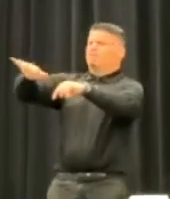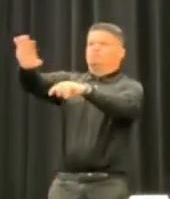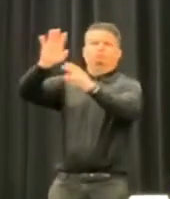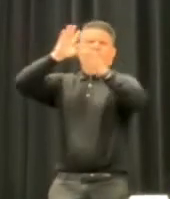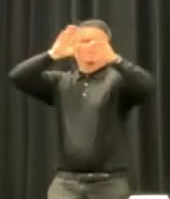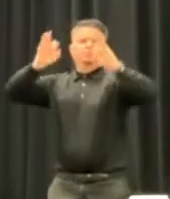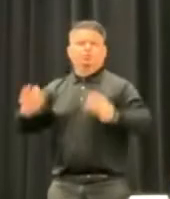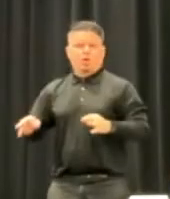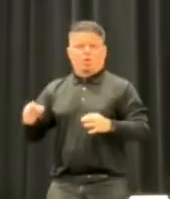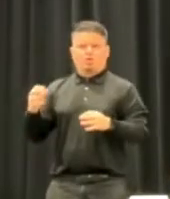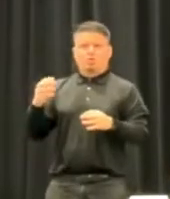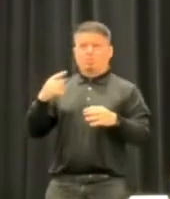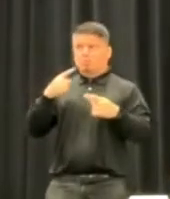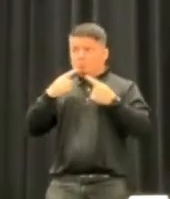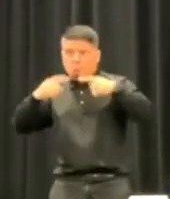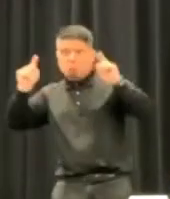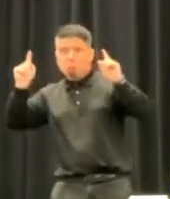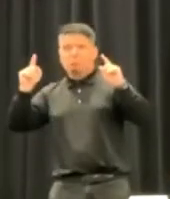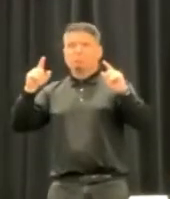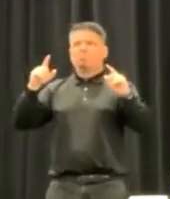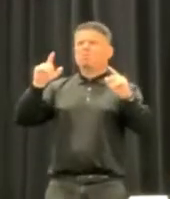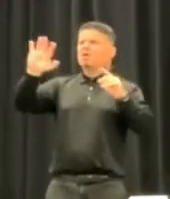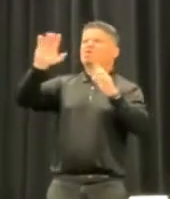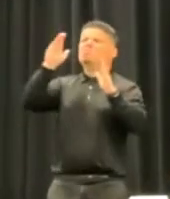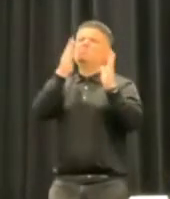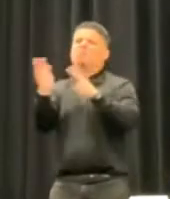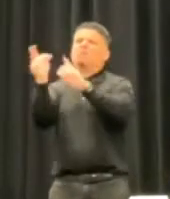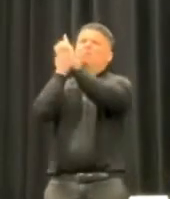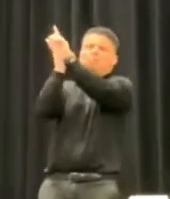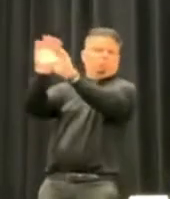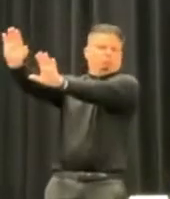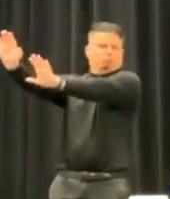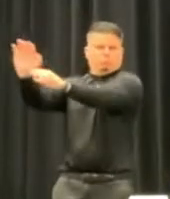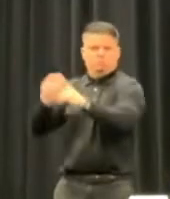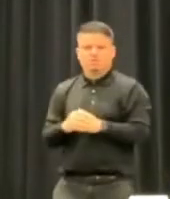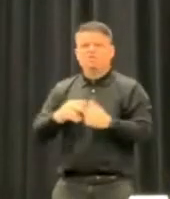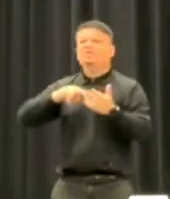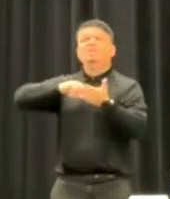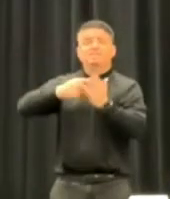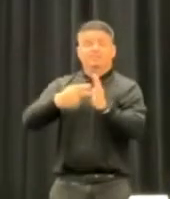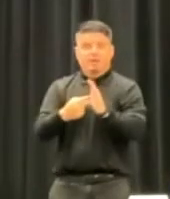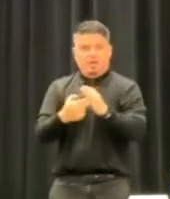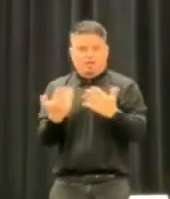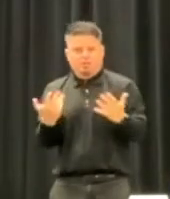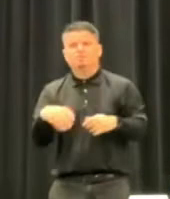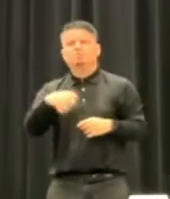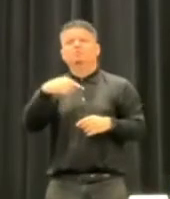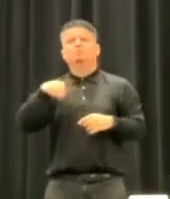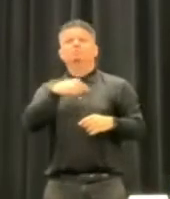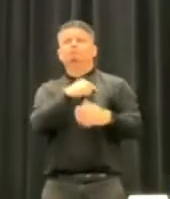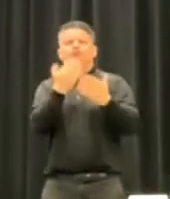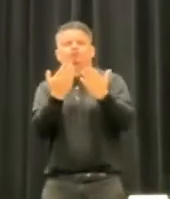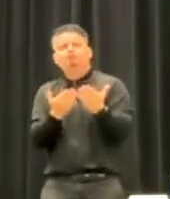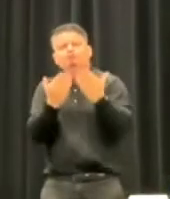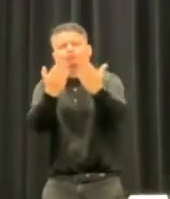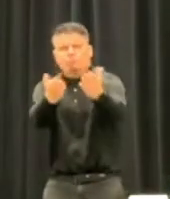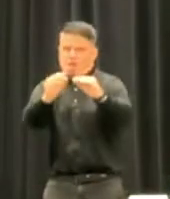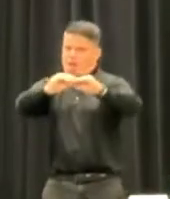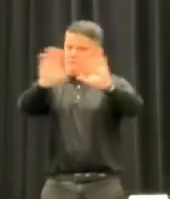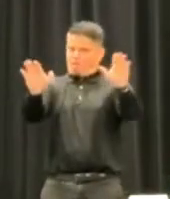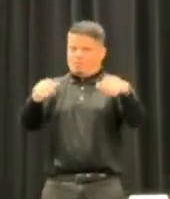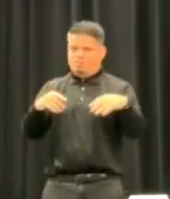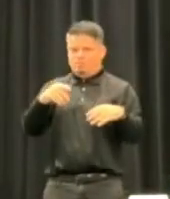el servicio que ofrecen siempre se les pide verdad y siempre sede se establece que tomen en consideración